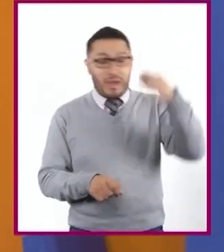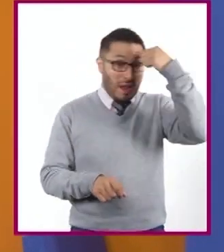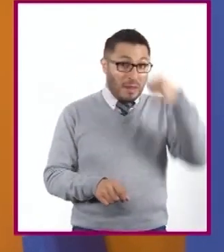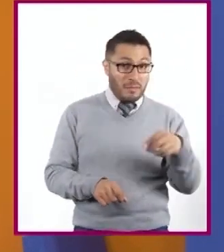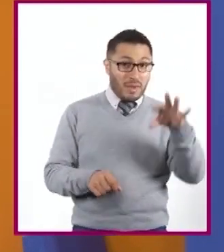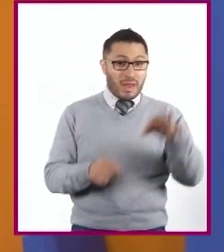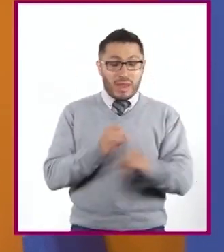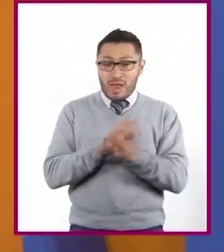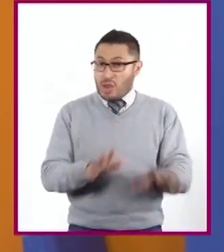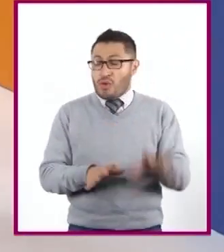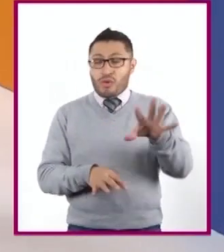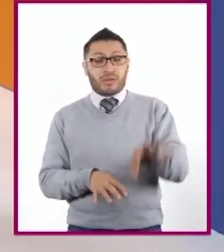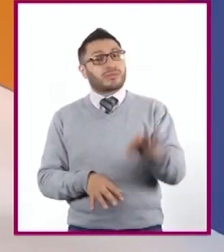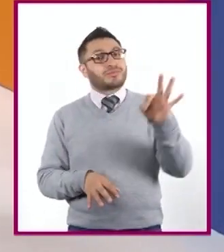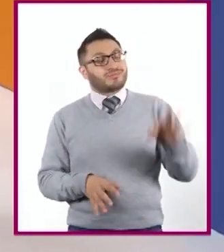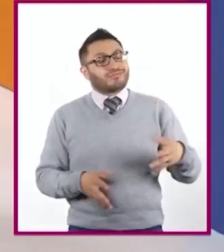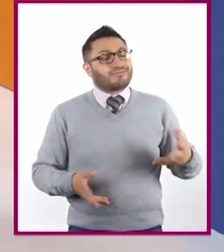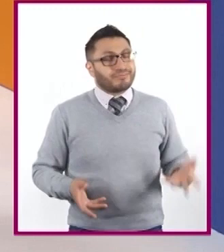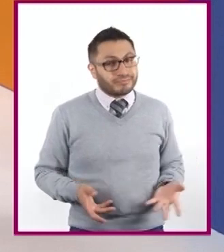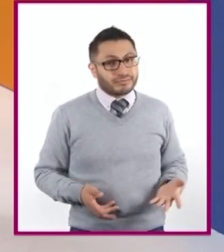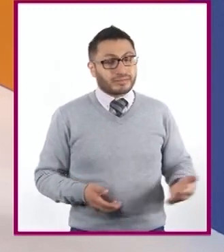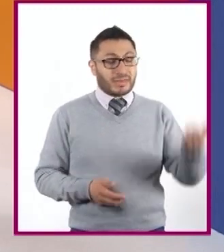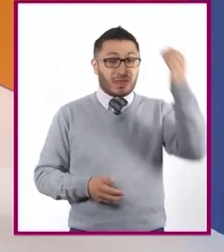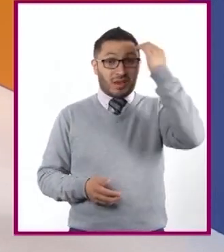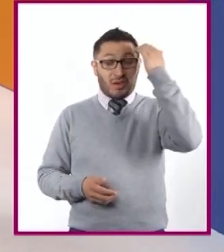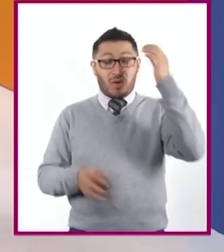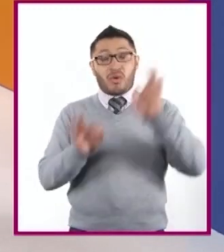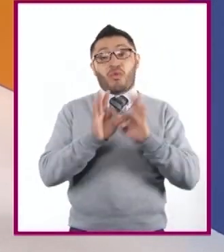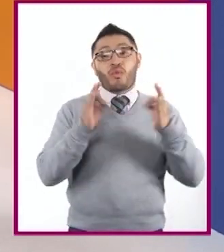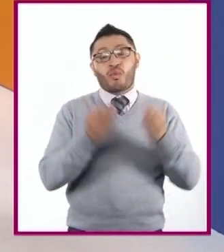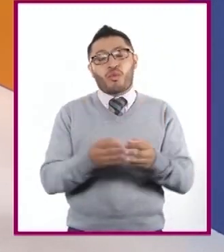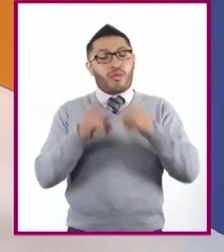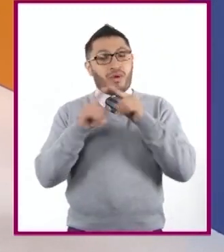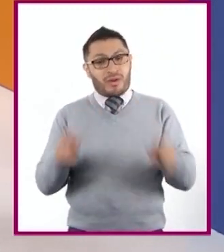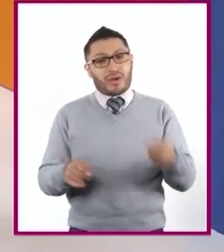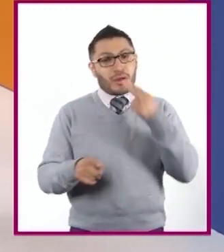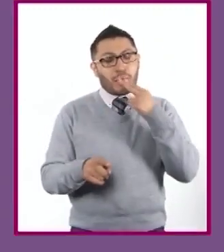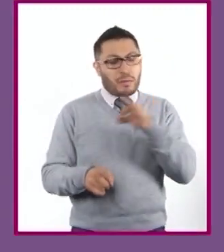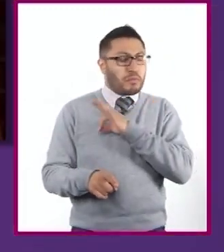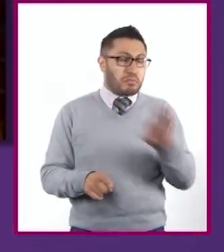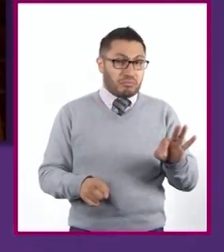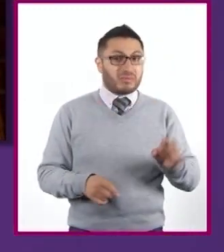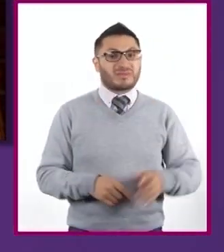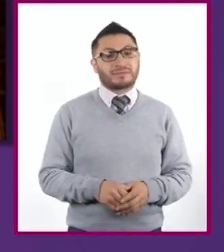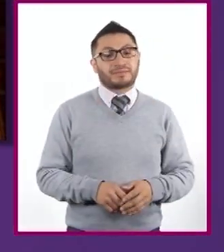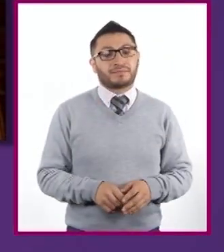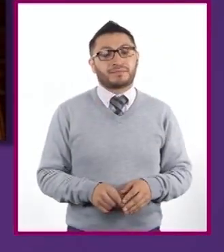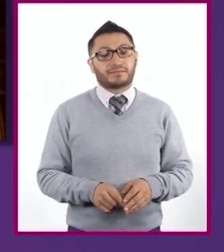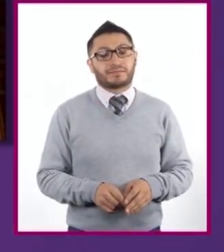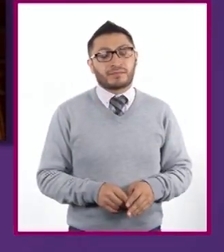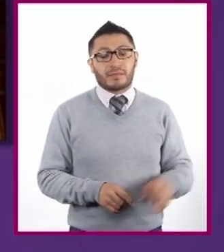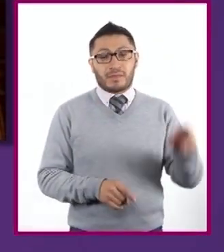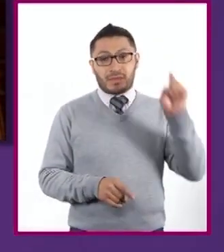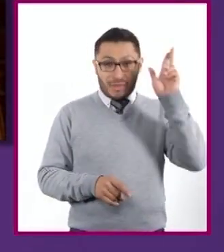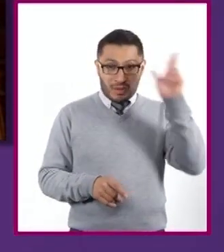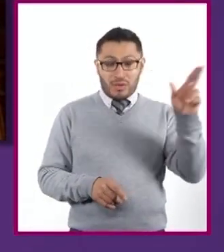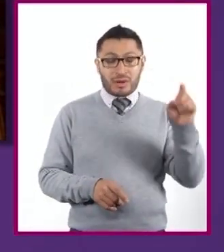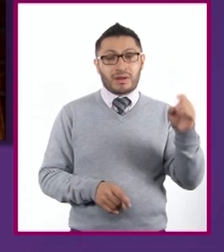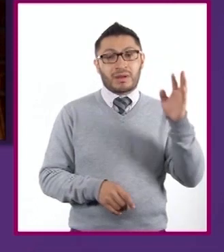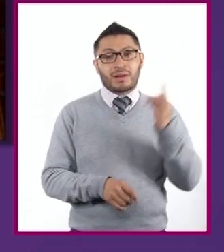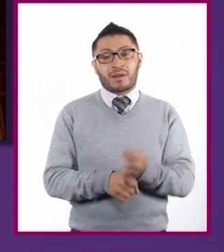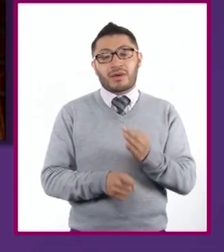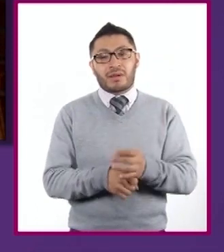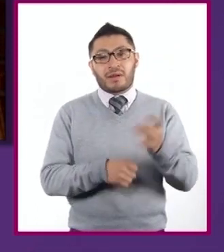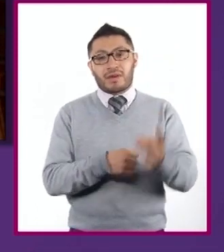seleccionar información? Conozcamos otra técnica que nos puede ser de utilidad. ¿Qué tal? Me acaba de llegar un mensaje